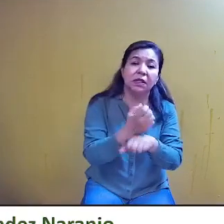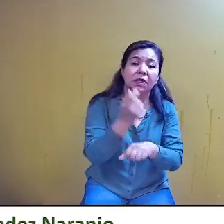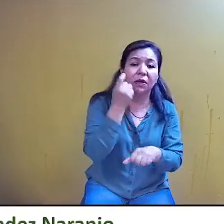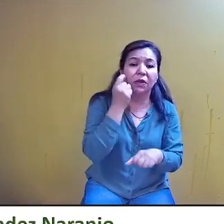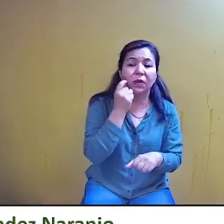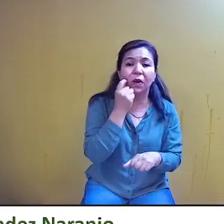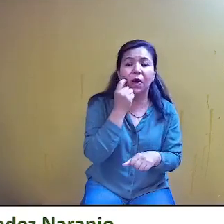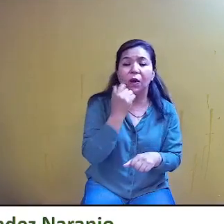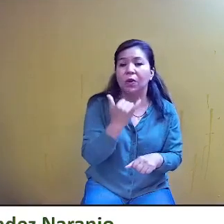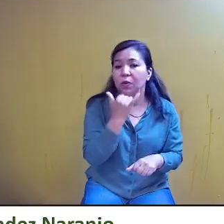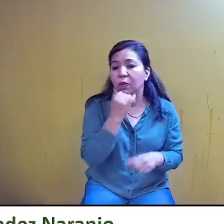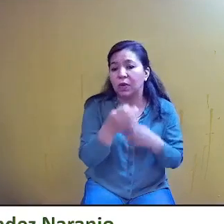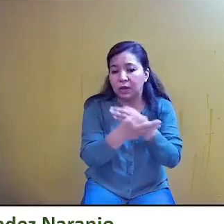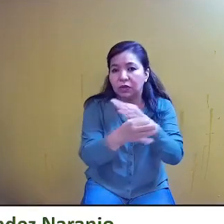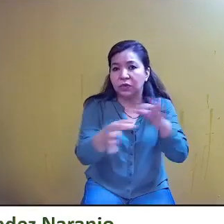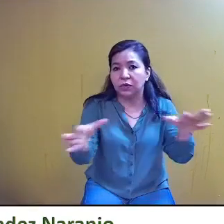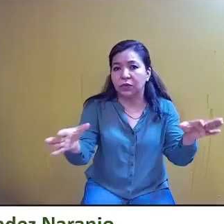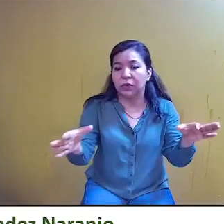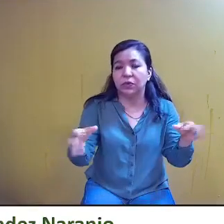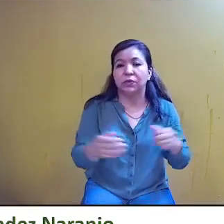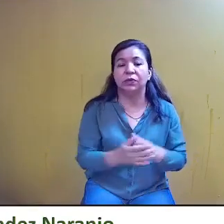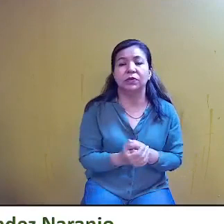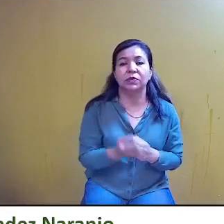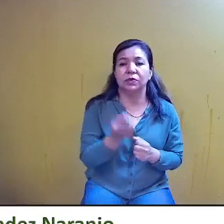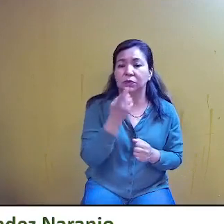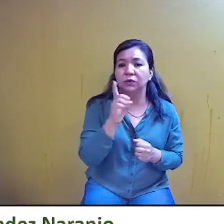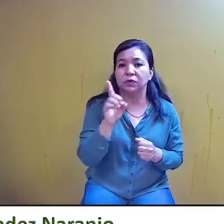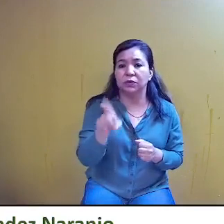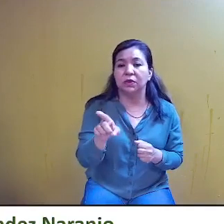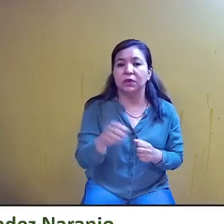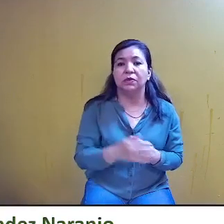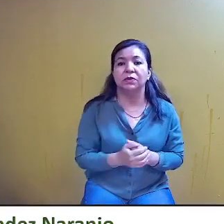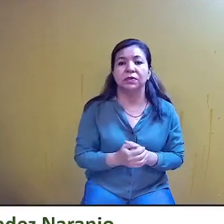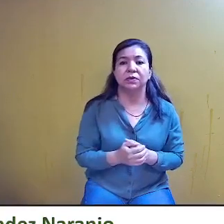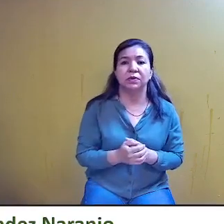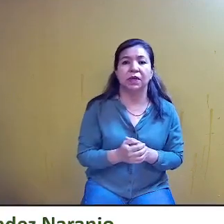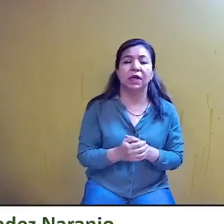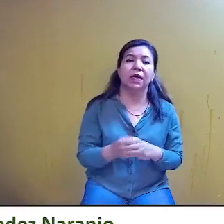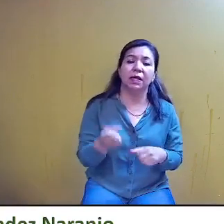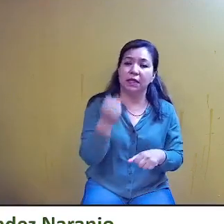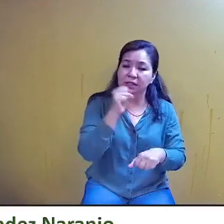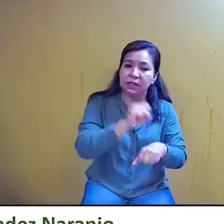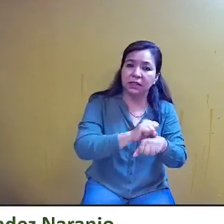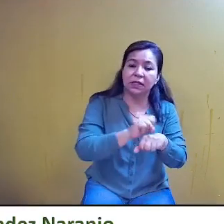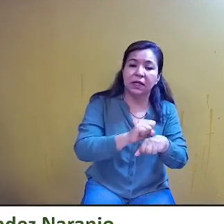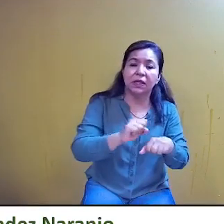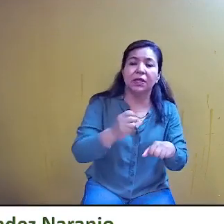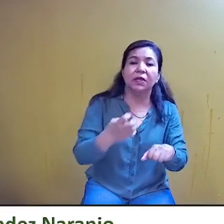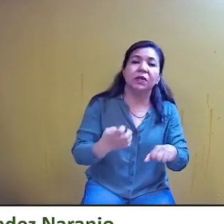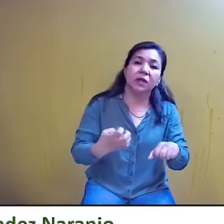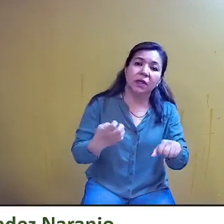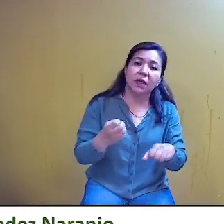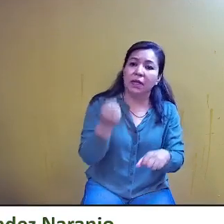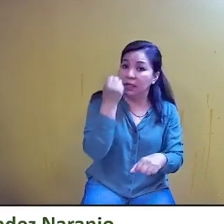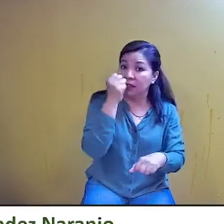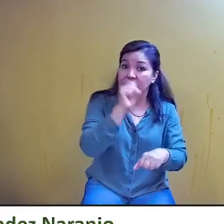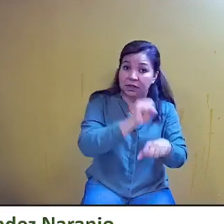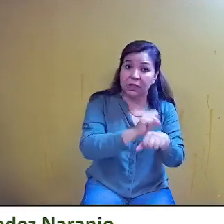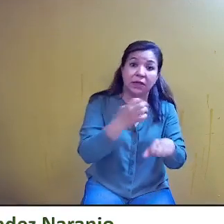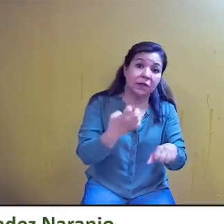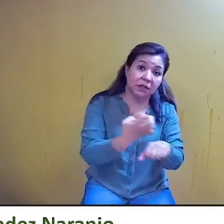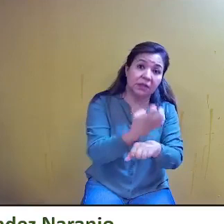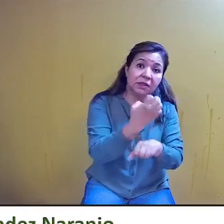pública por parte de los denunciados. Al secretario de Seguridad Pública del Estado continuar con las medidas de protección y con las